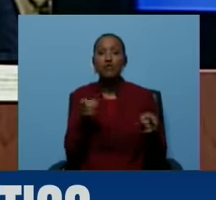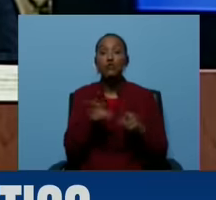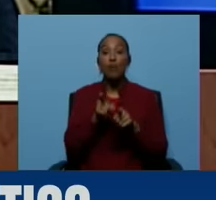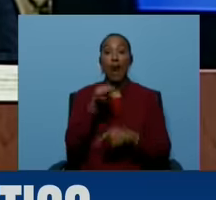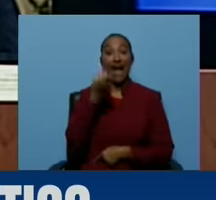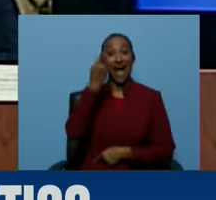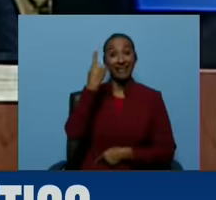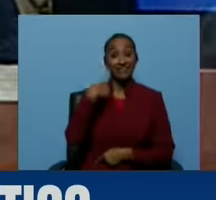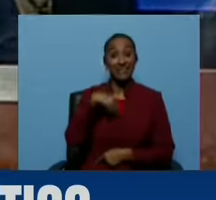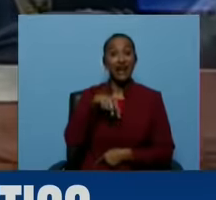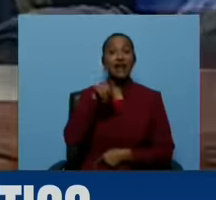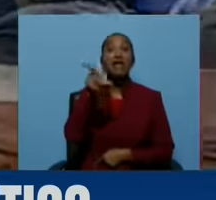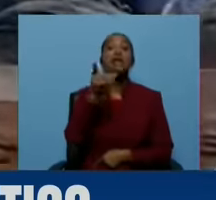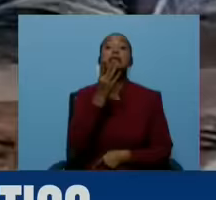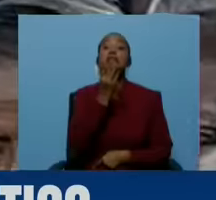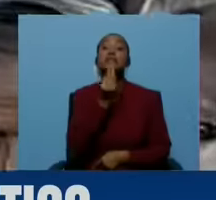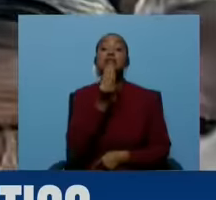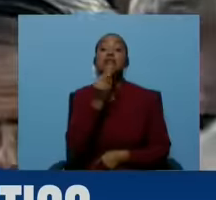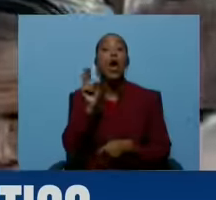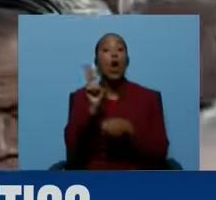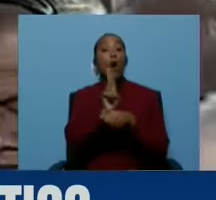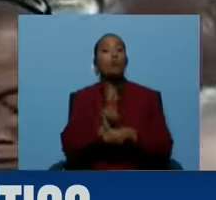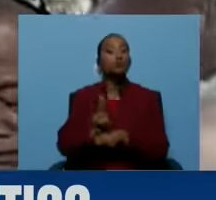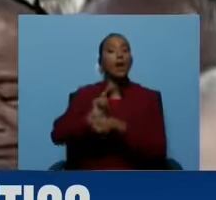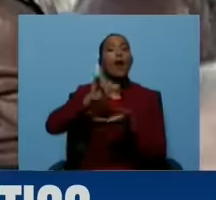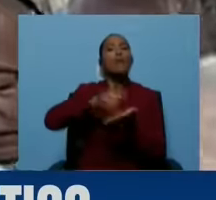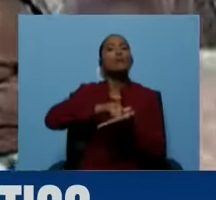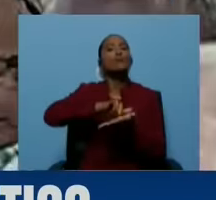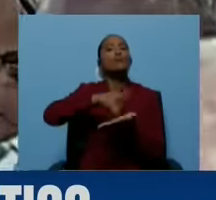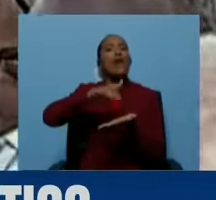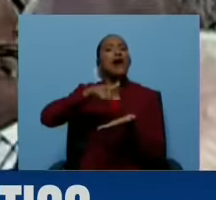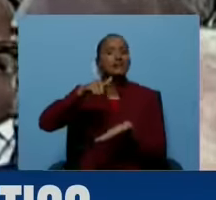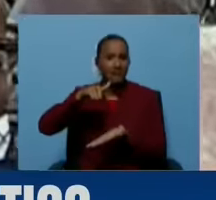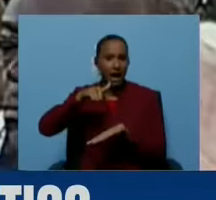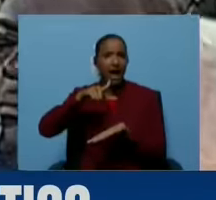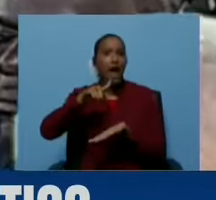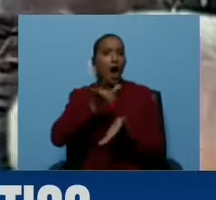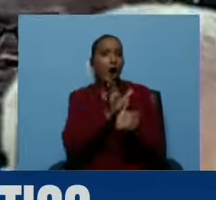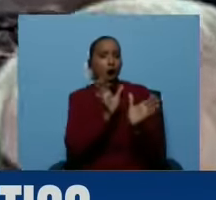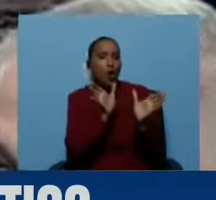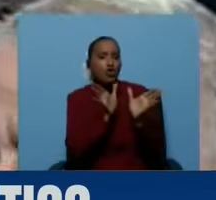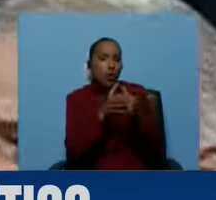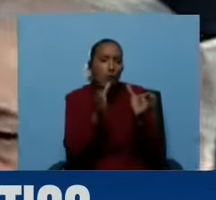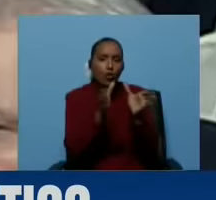WhatsApp para matar en masa grupos, integrantes de grupos